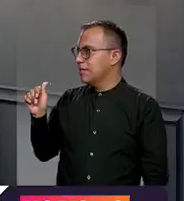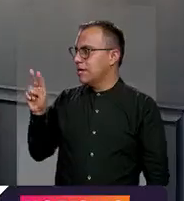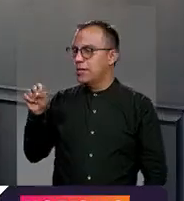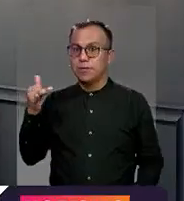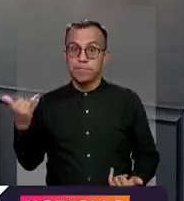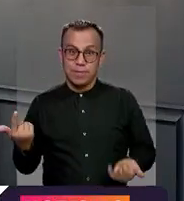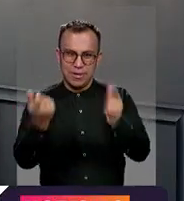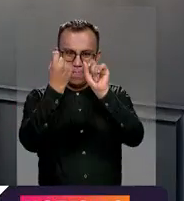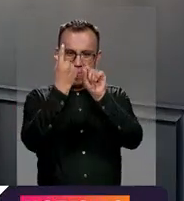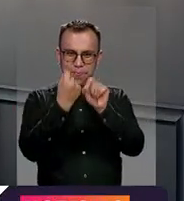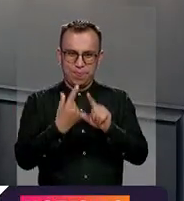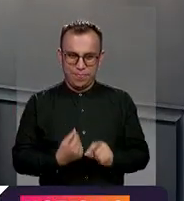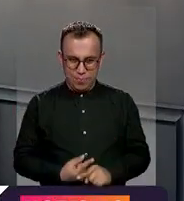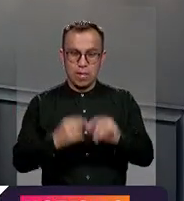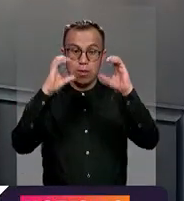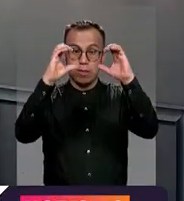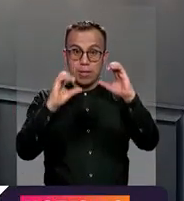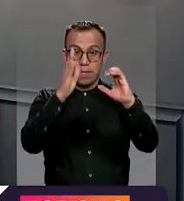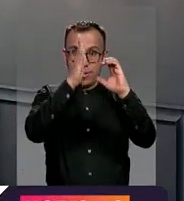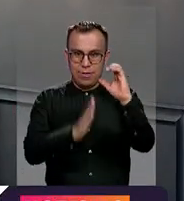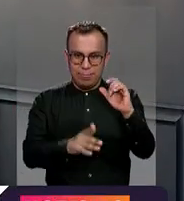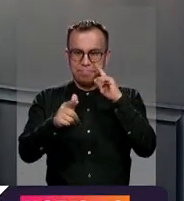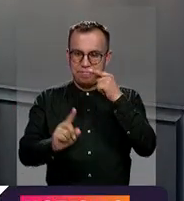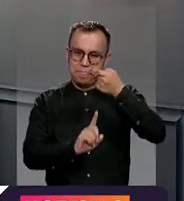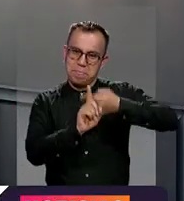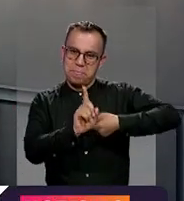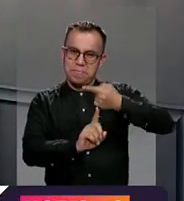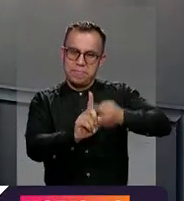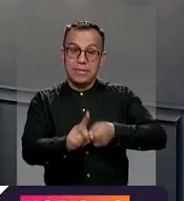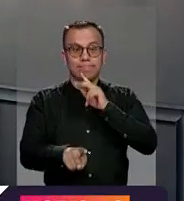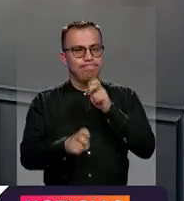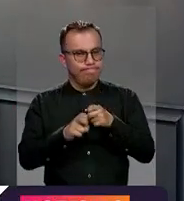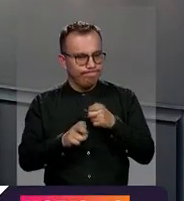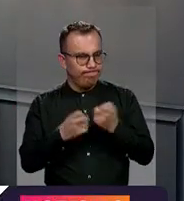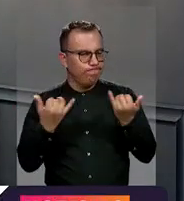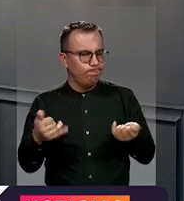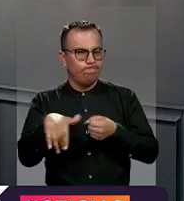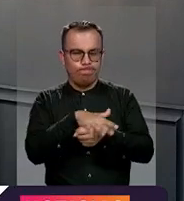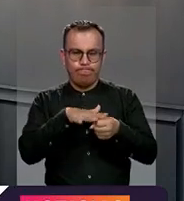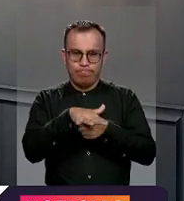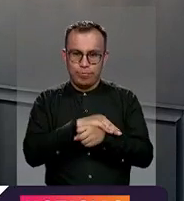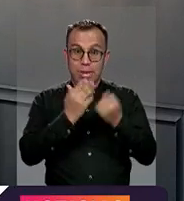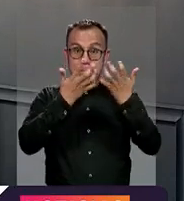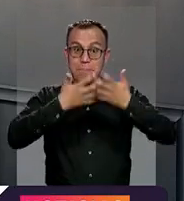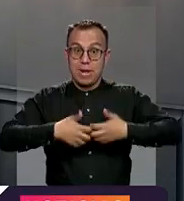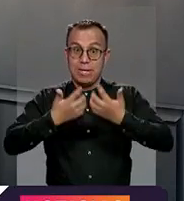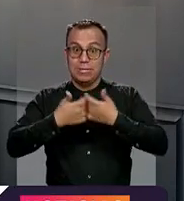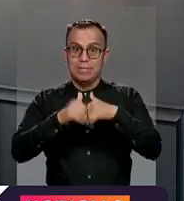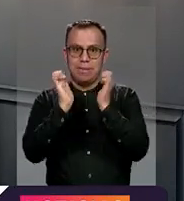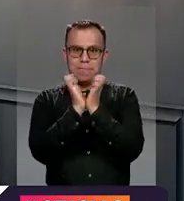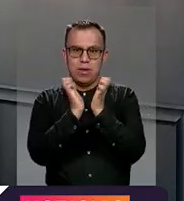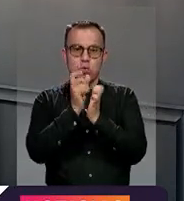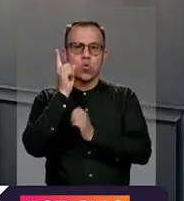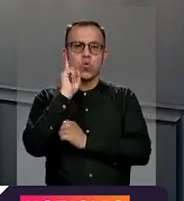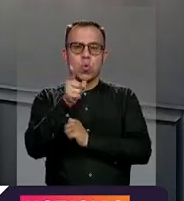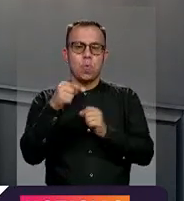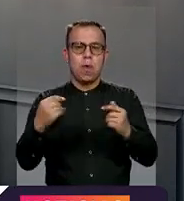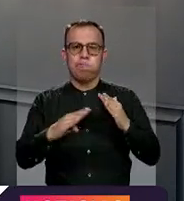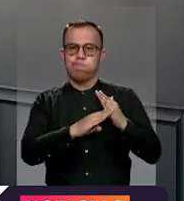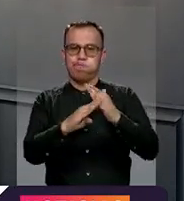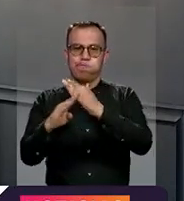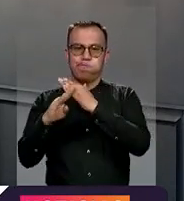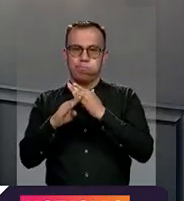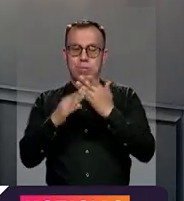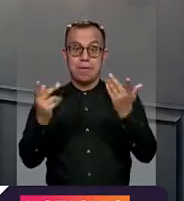Y la encuesta mensual de la Cámara de Comercio de Bogotá evidencia las dificultades por las que pasaron las empresas en mayo a causa de los bloqueos